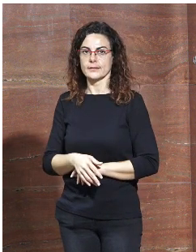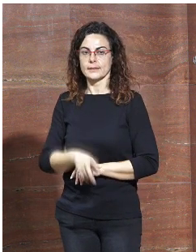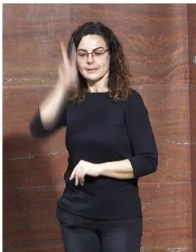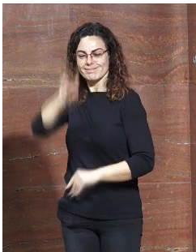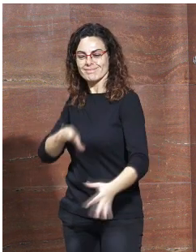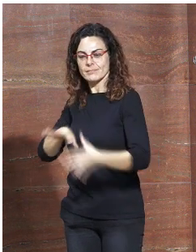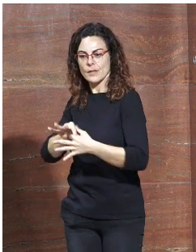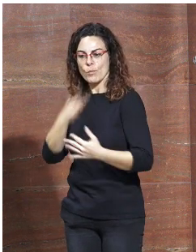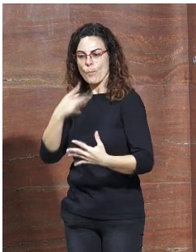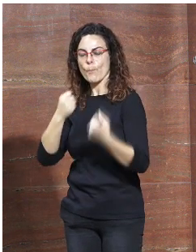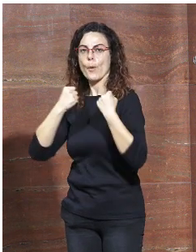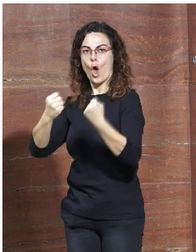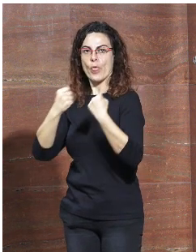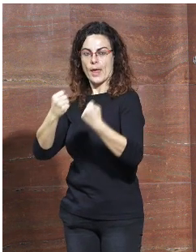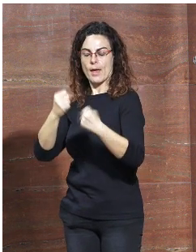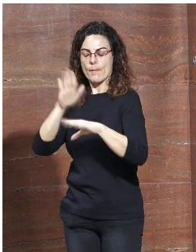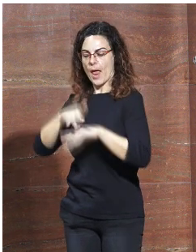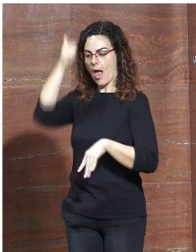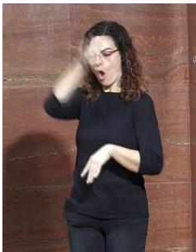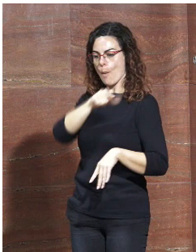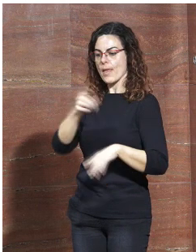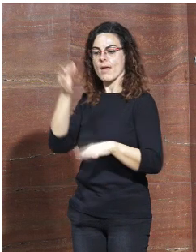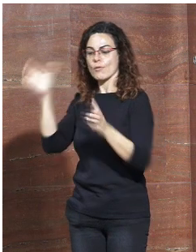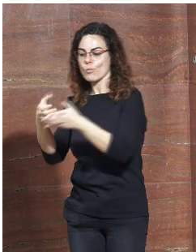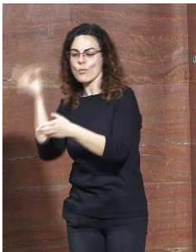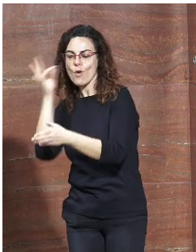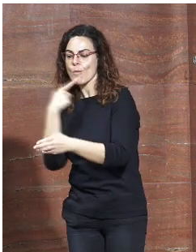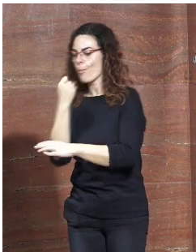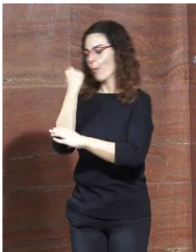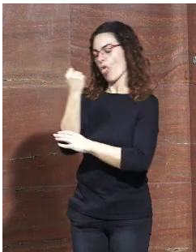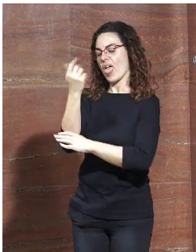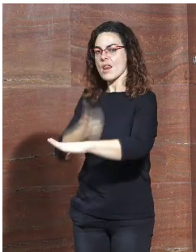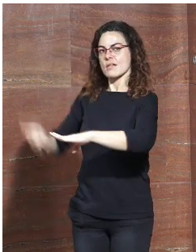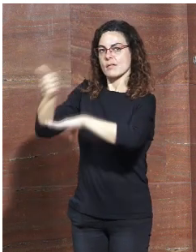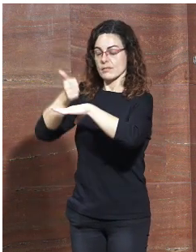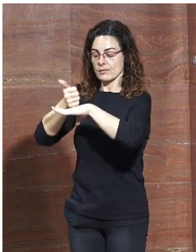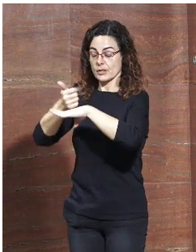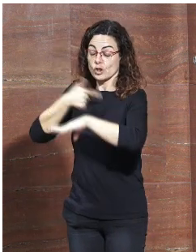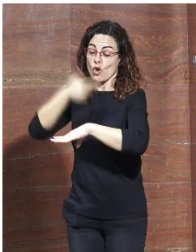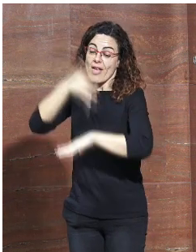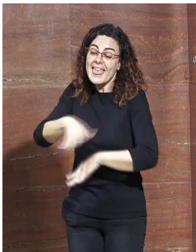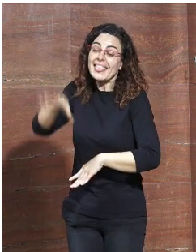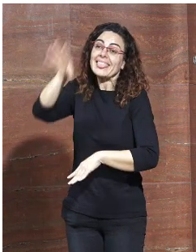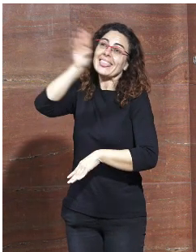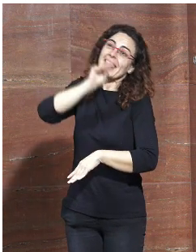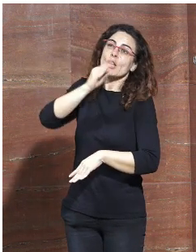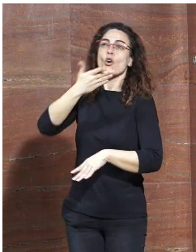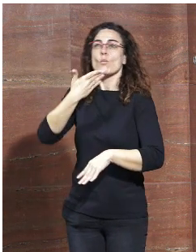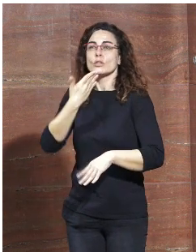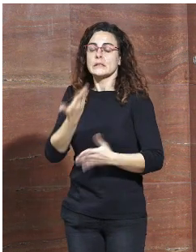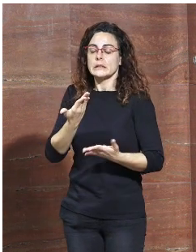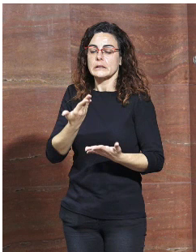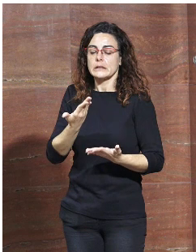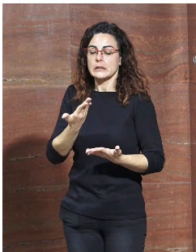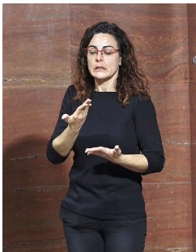dominar en toda su extensión a las mujeres, y por ende yo lo entiendo como la mayor conculcación a la